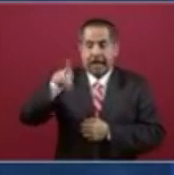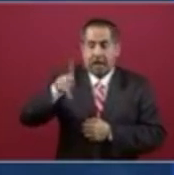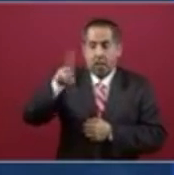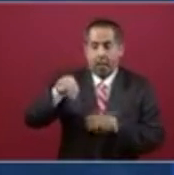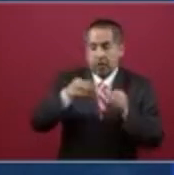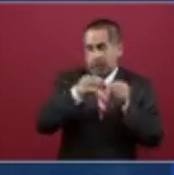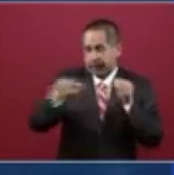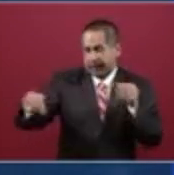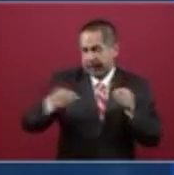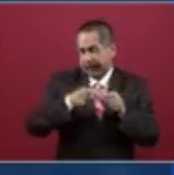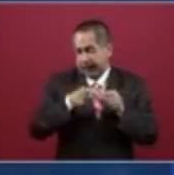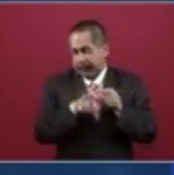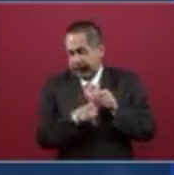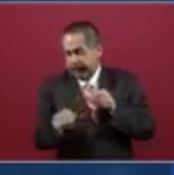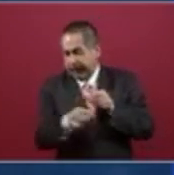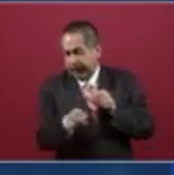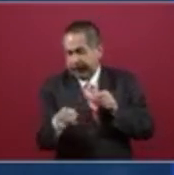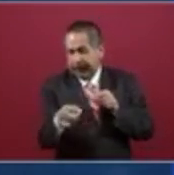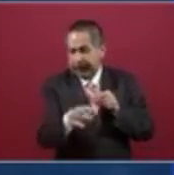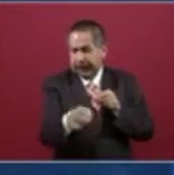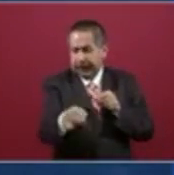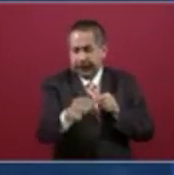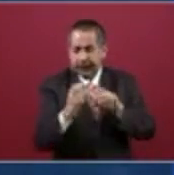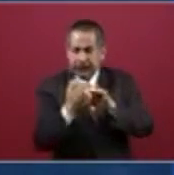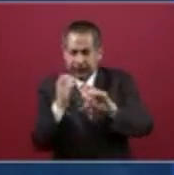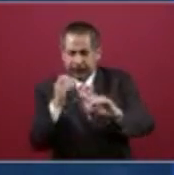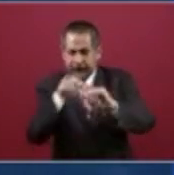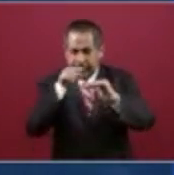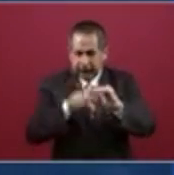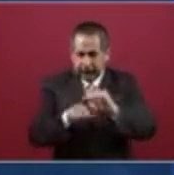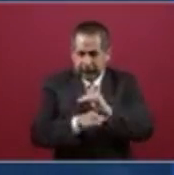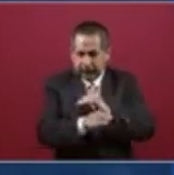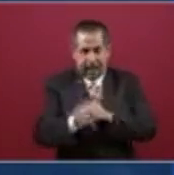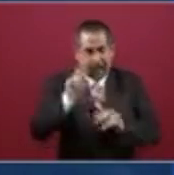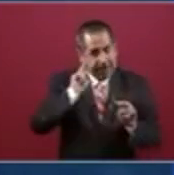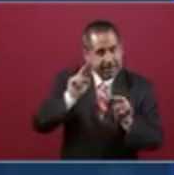kilómetros. Esta gráfica se ve el ducto